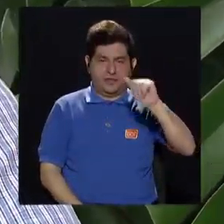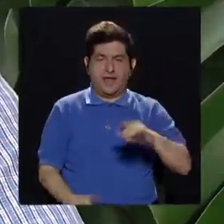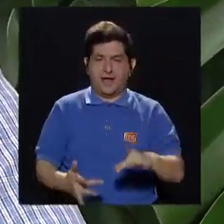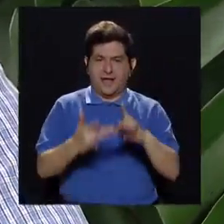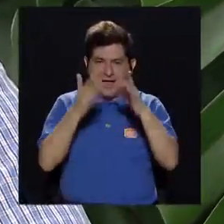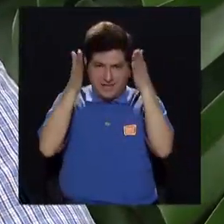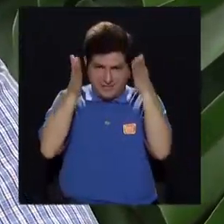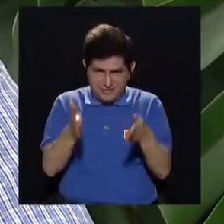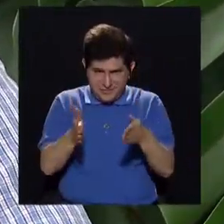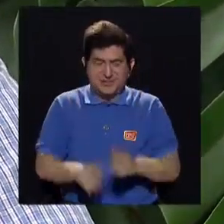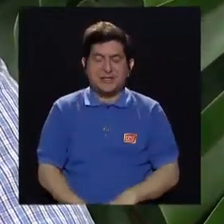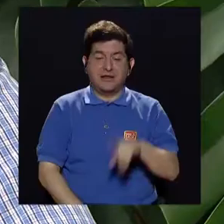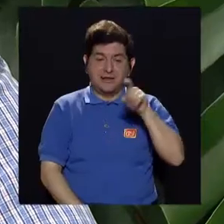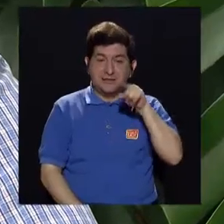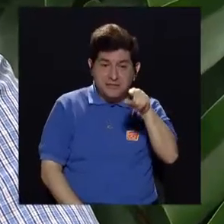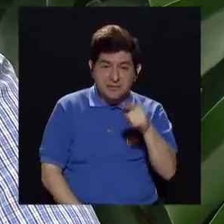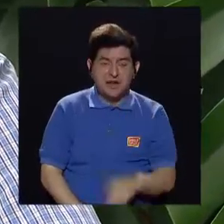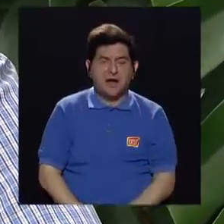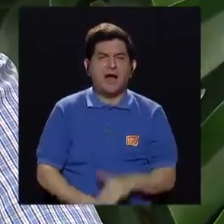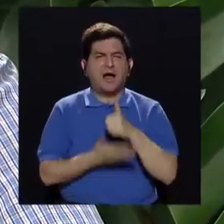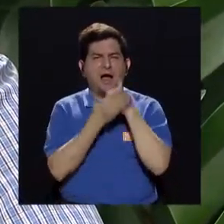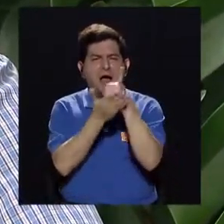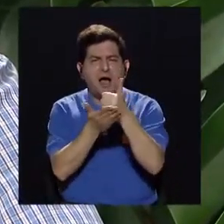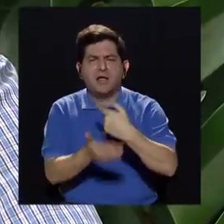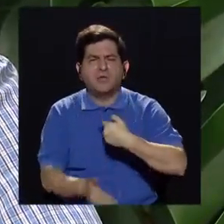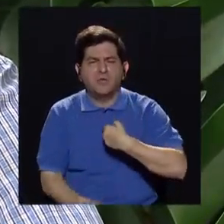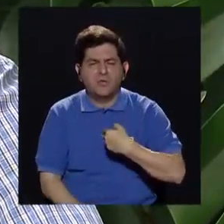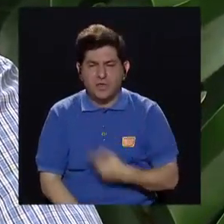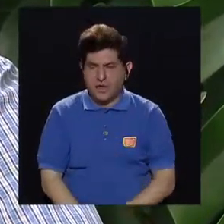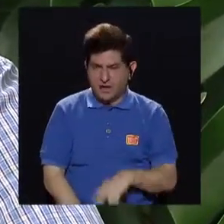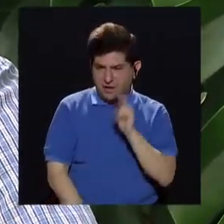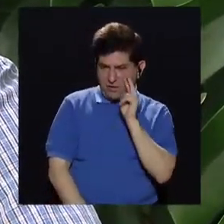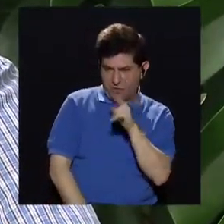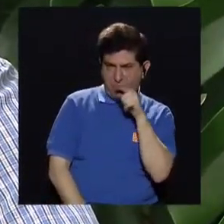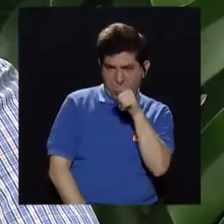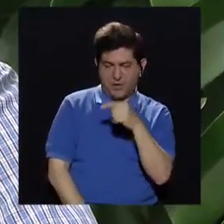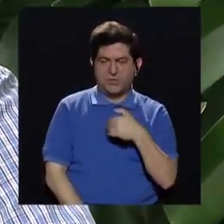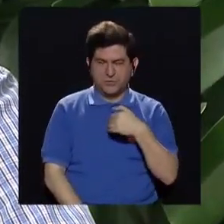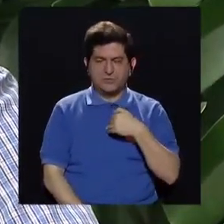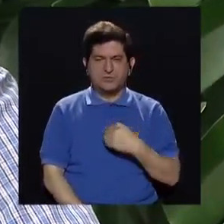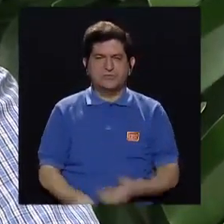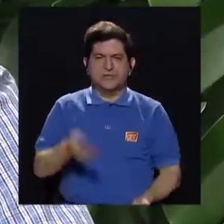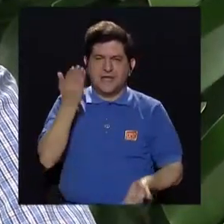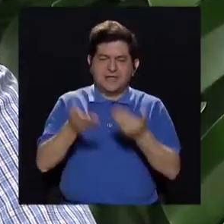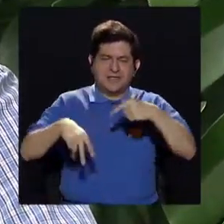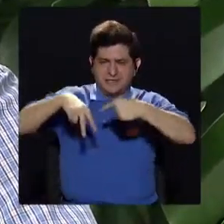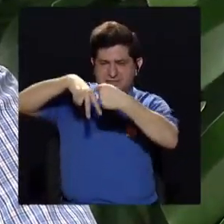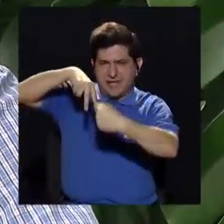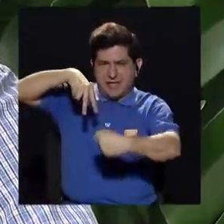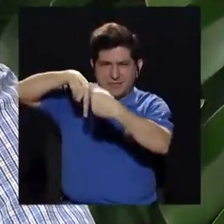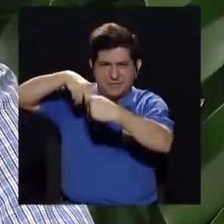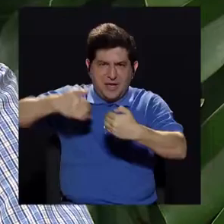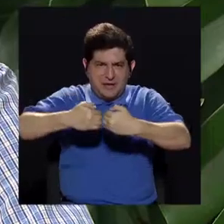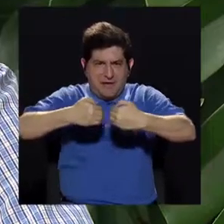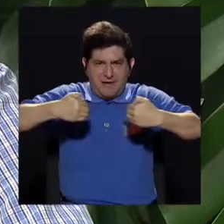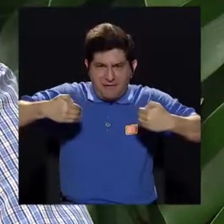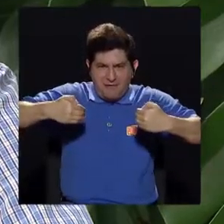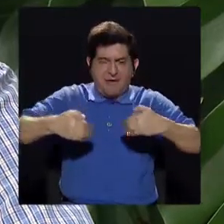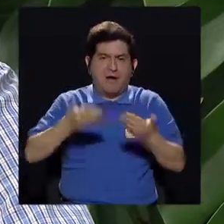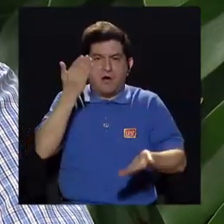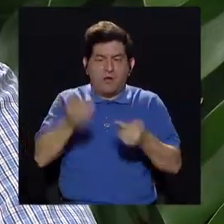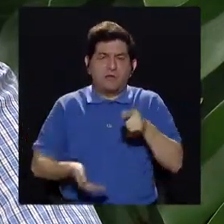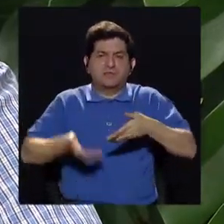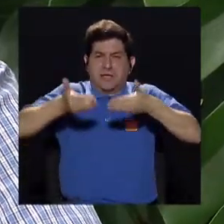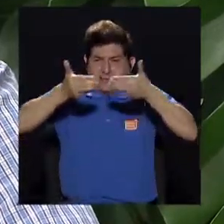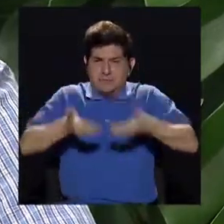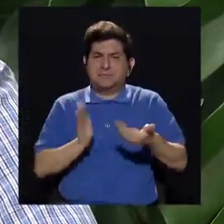Un especialista en ortopedia que le pueda ayudar a uno, porque con solo verlo y decir, mire, usted tiene mucha separación de piernas